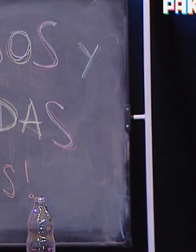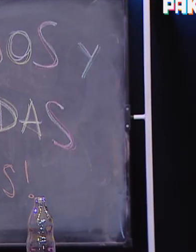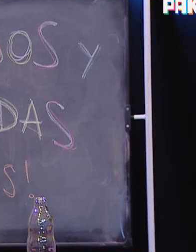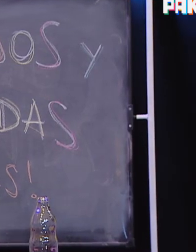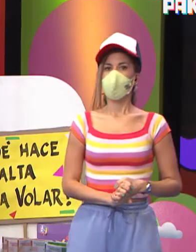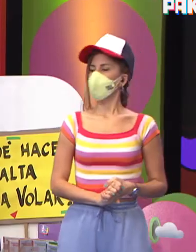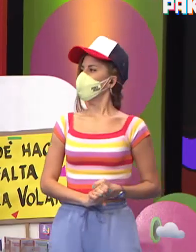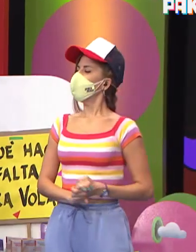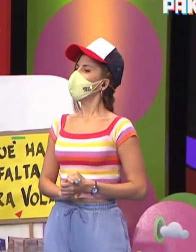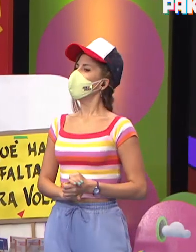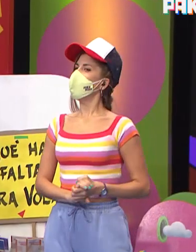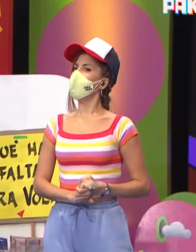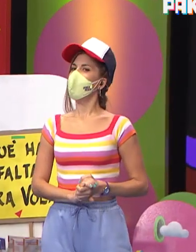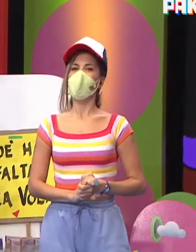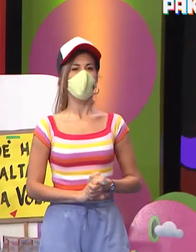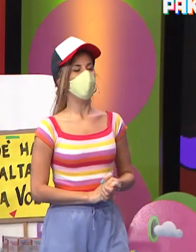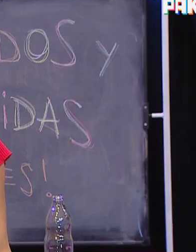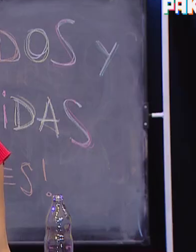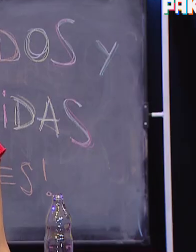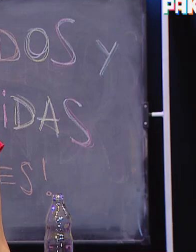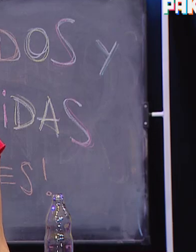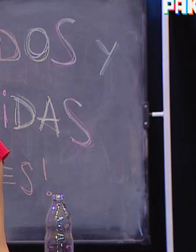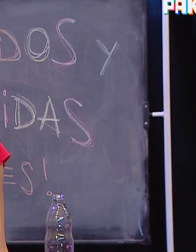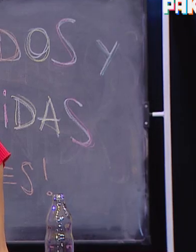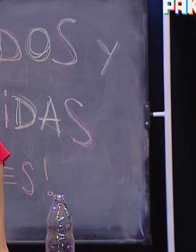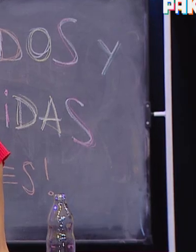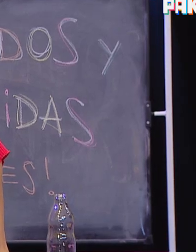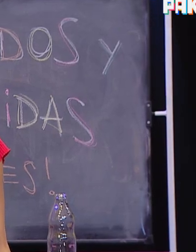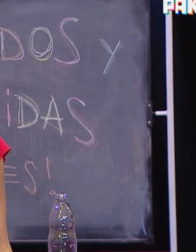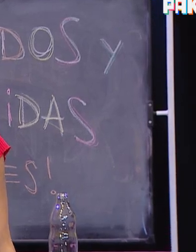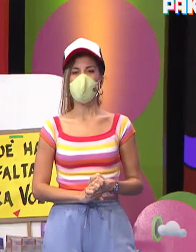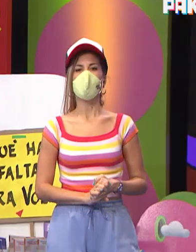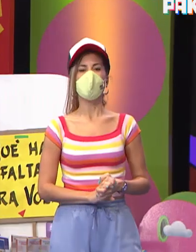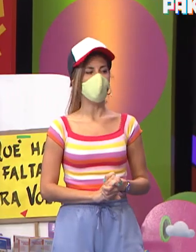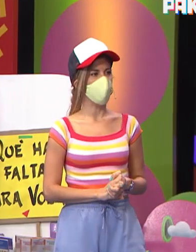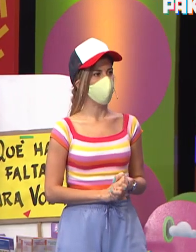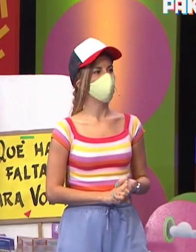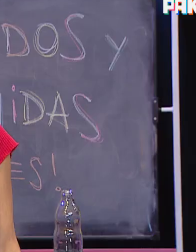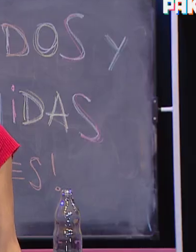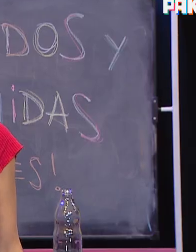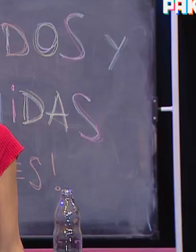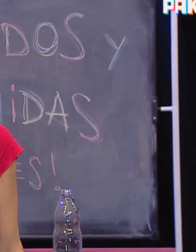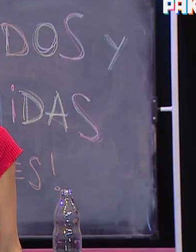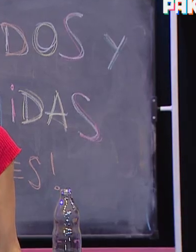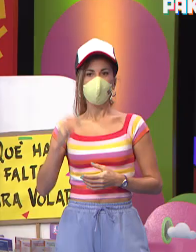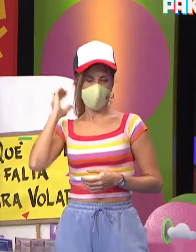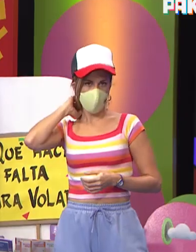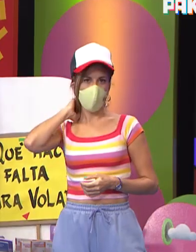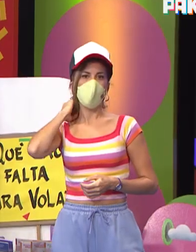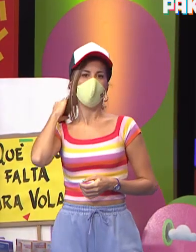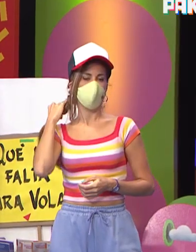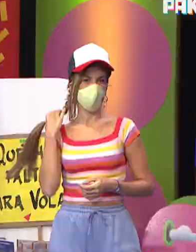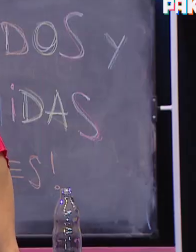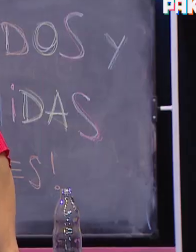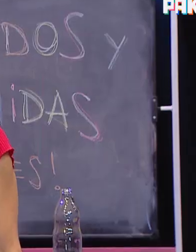semana? ¡Bien! Se escucha que muy bien, se cuidaron. Sí. Salieron y estuvieron a distancia.